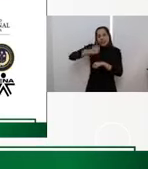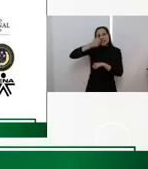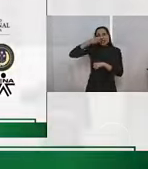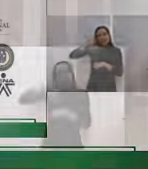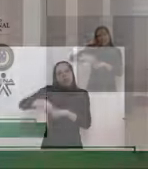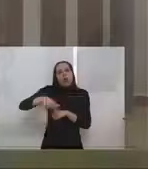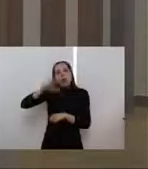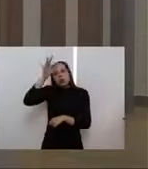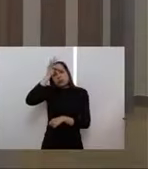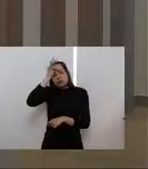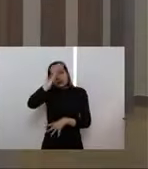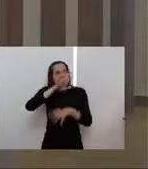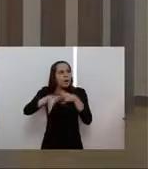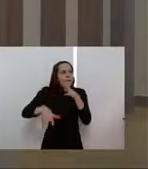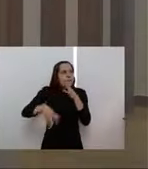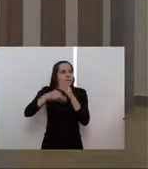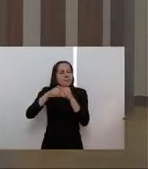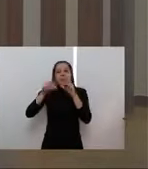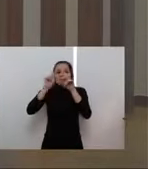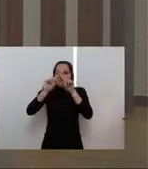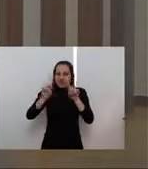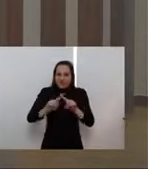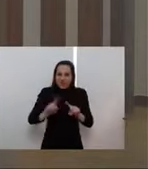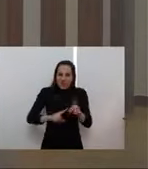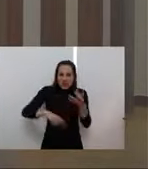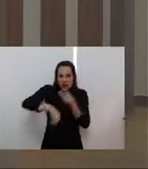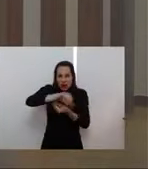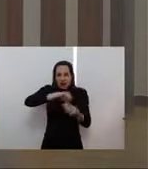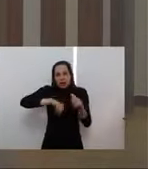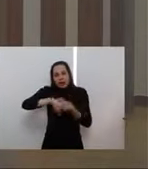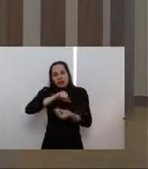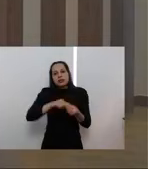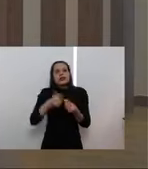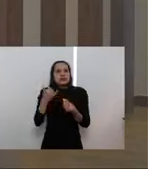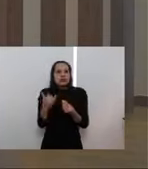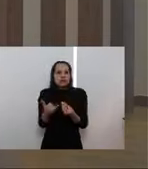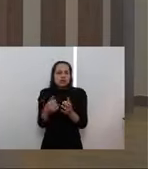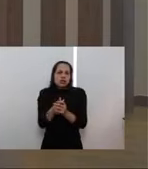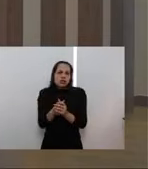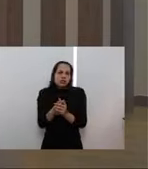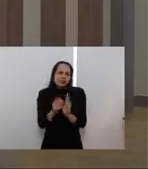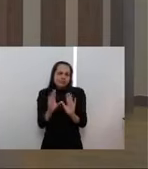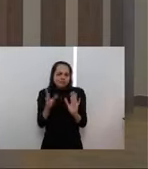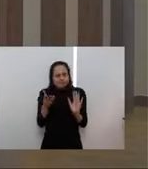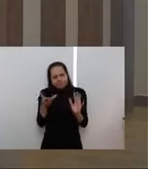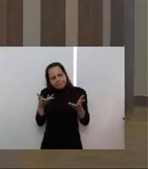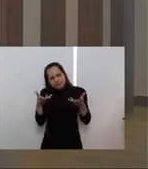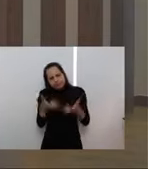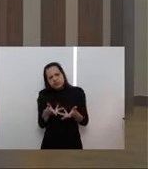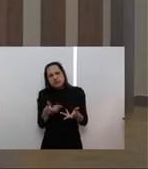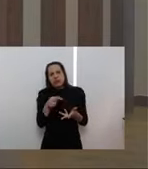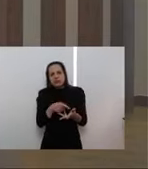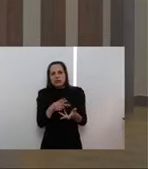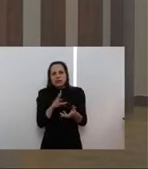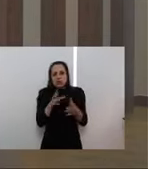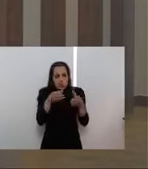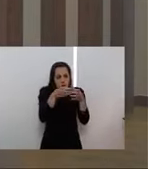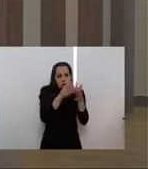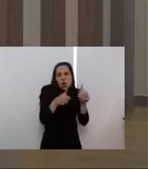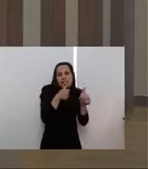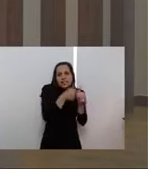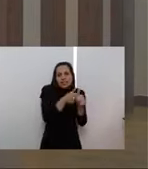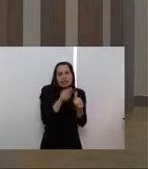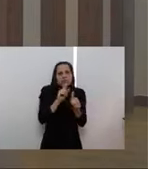áreas asistenciales se ha garantizado las medidas de bioseguridad no sólo para el personal asistencial sino para el personal la